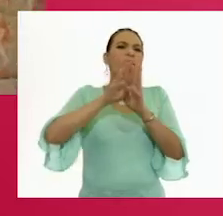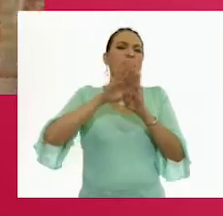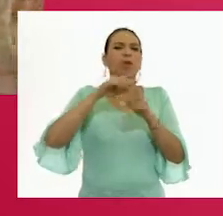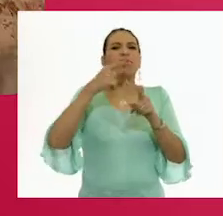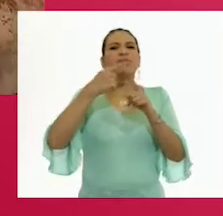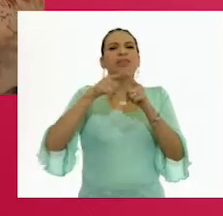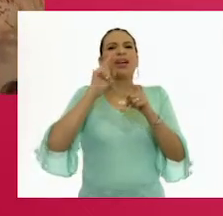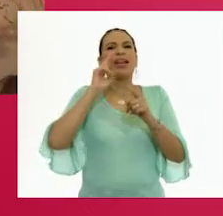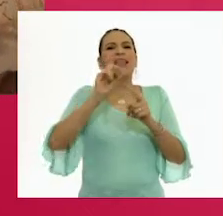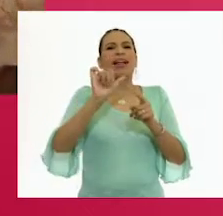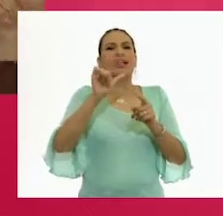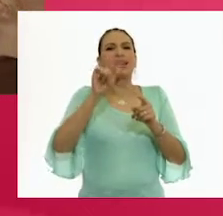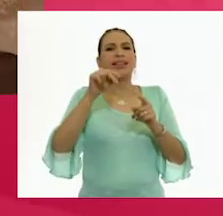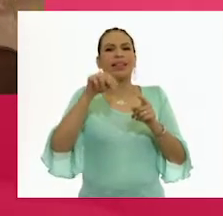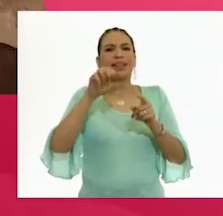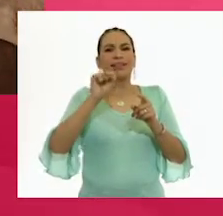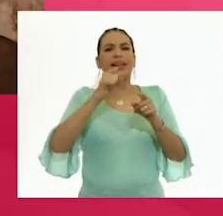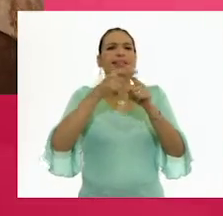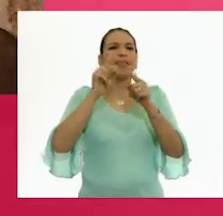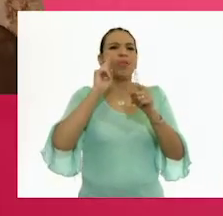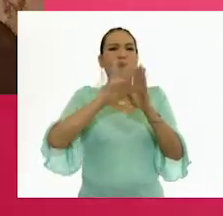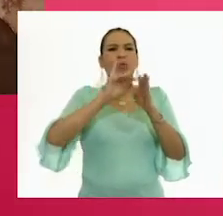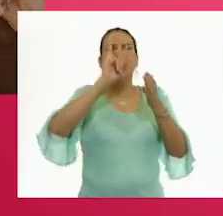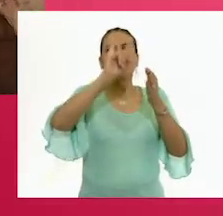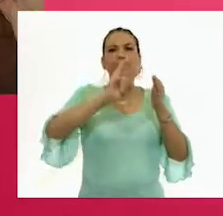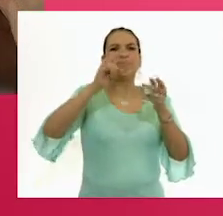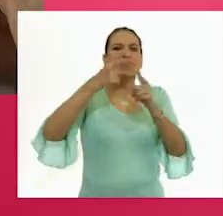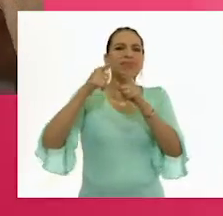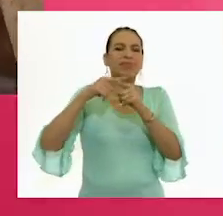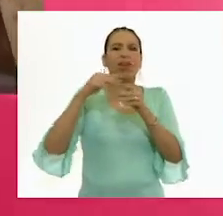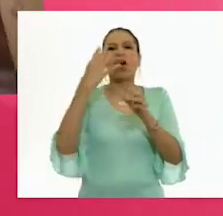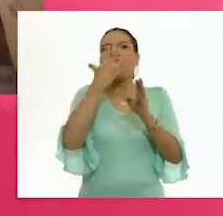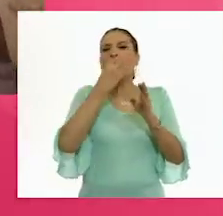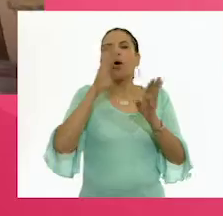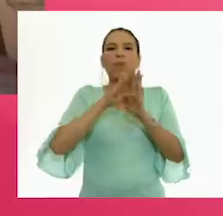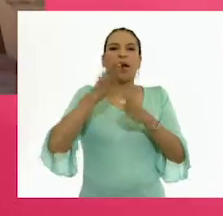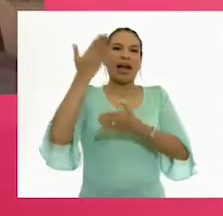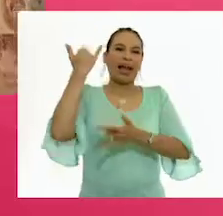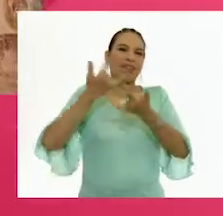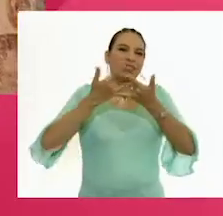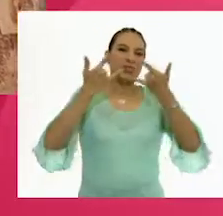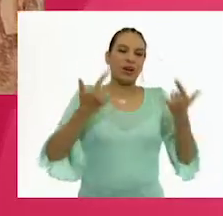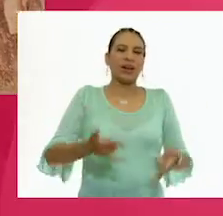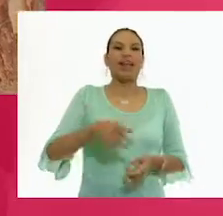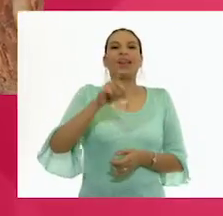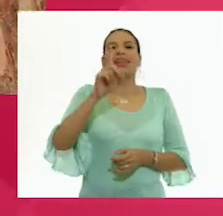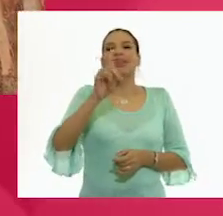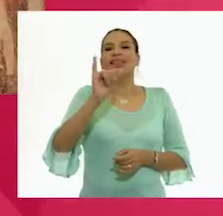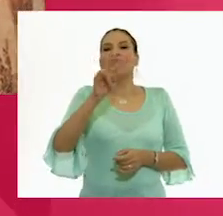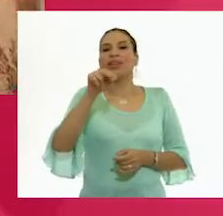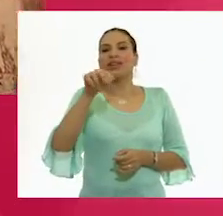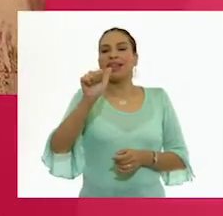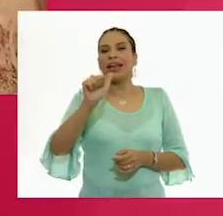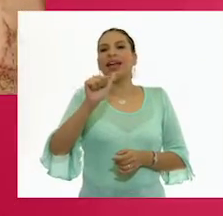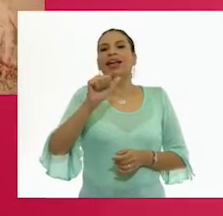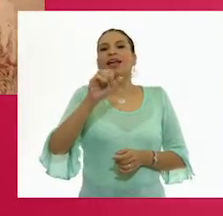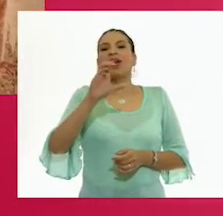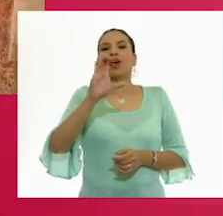dantescas, porque hace referencia a uno de estos recuadros a la Divina Comedia, una escena de lo que es la quinta esfera del